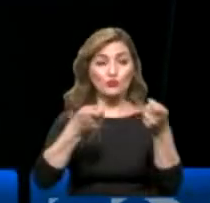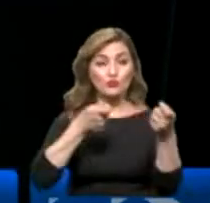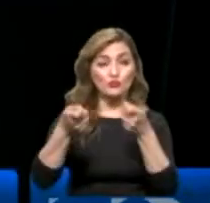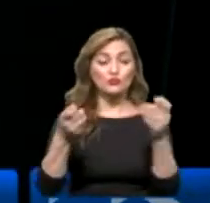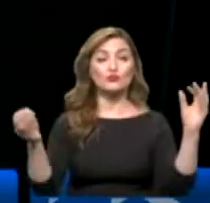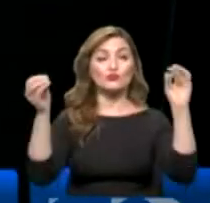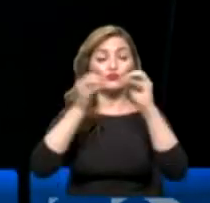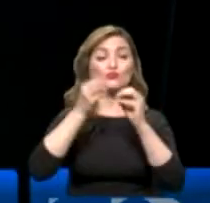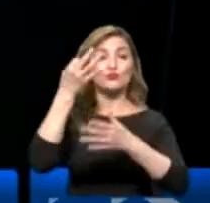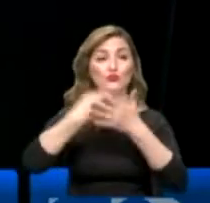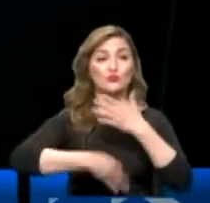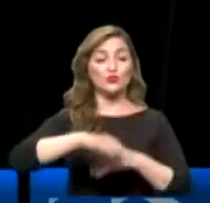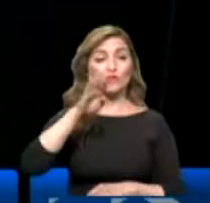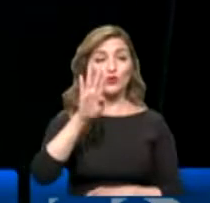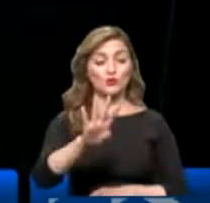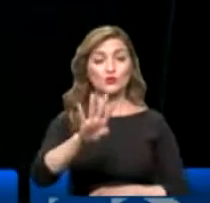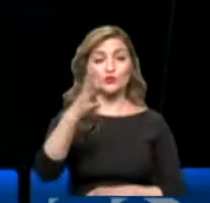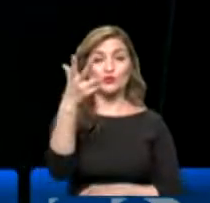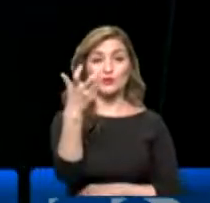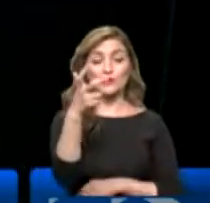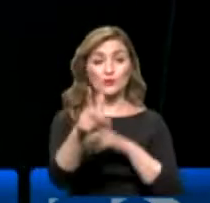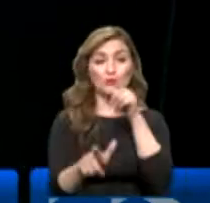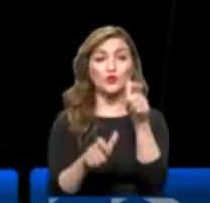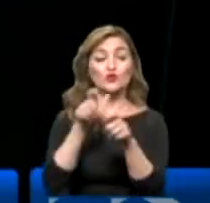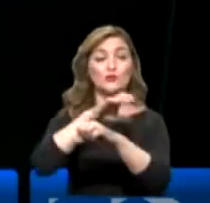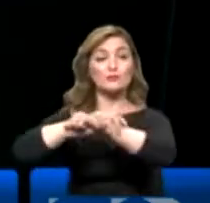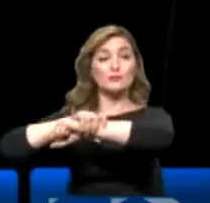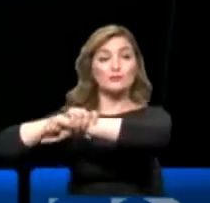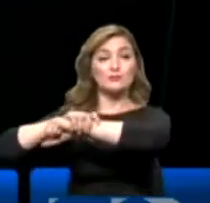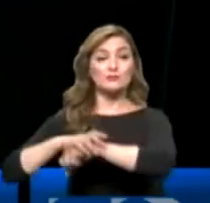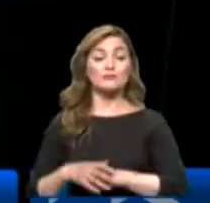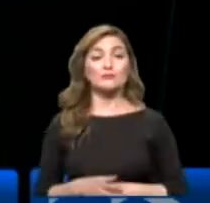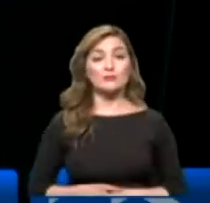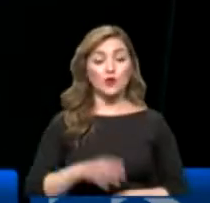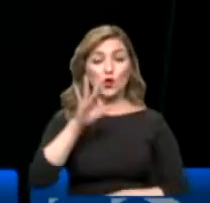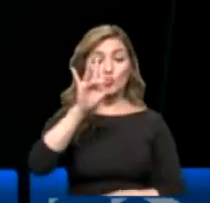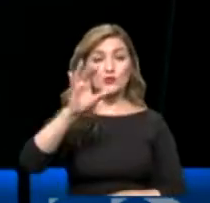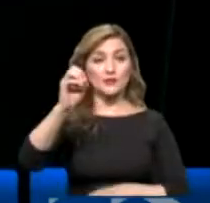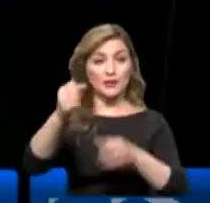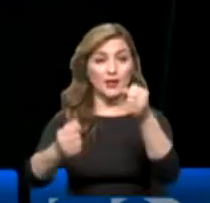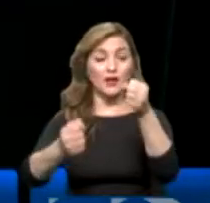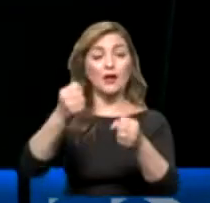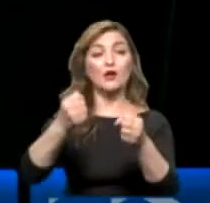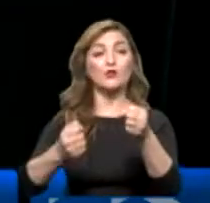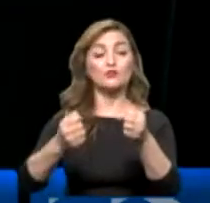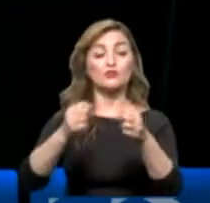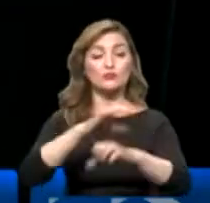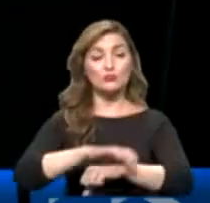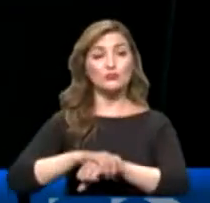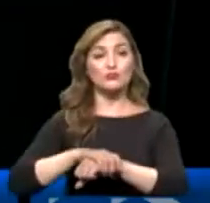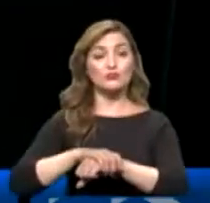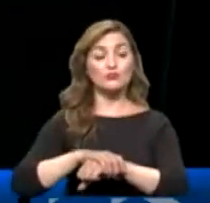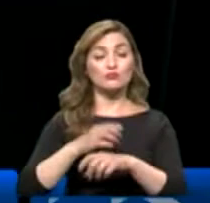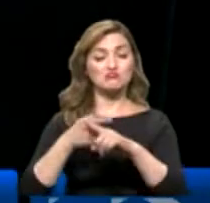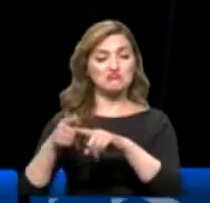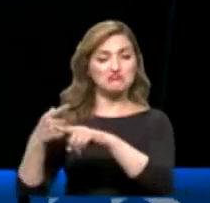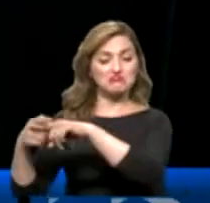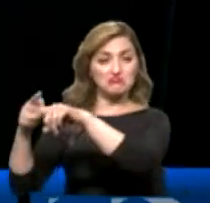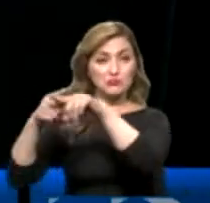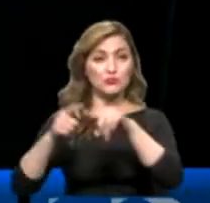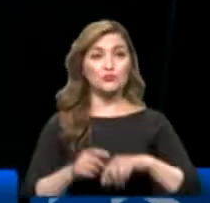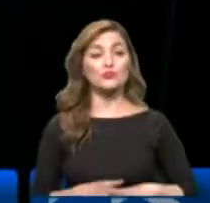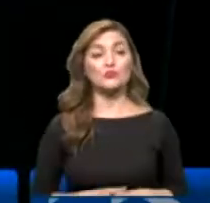suman 413 personas detenidas, 80 vehículos incautados, entre incautados